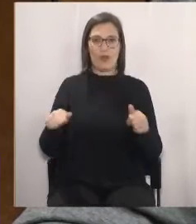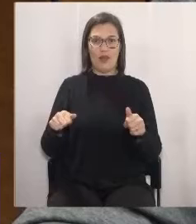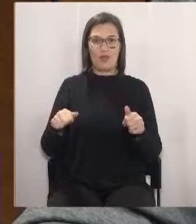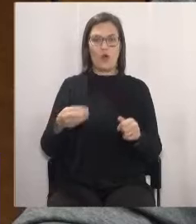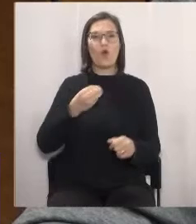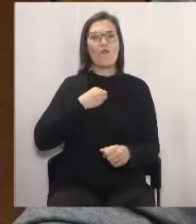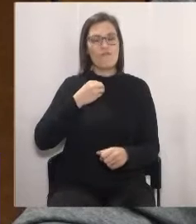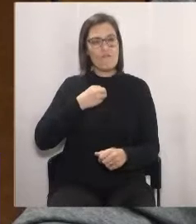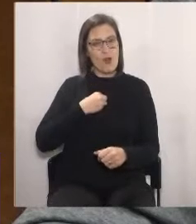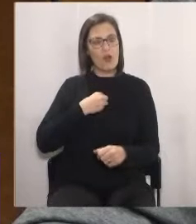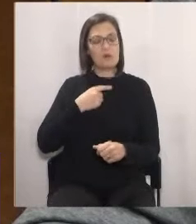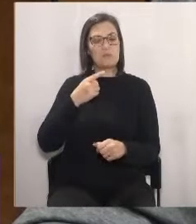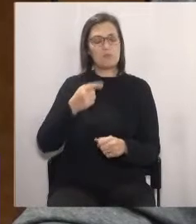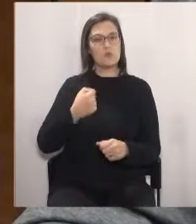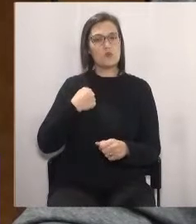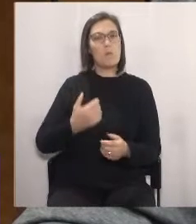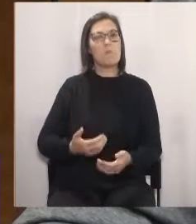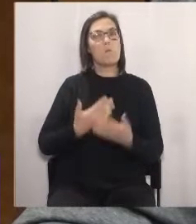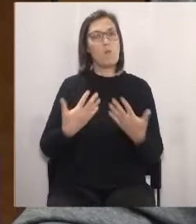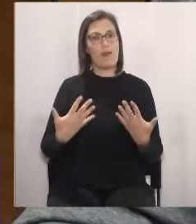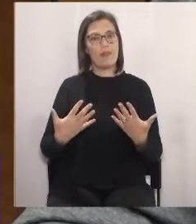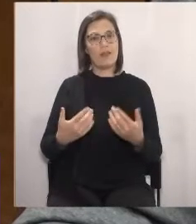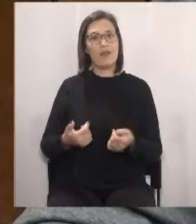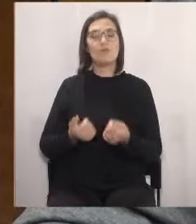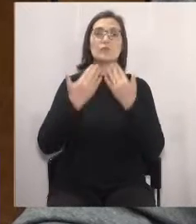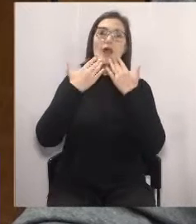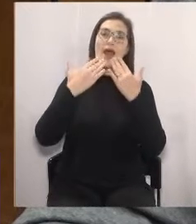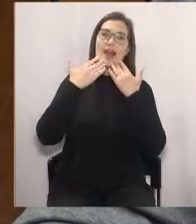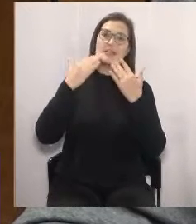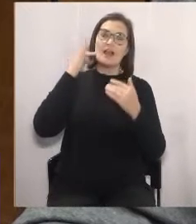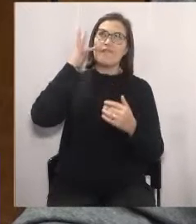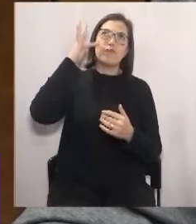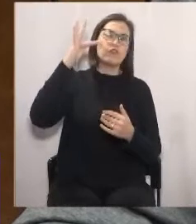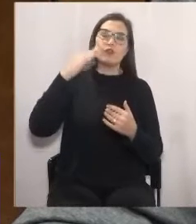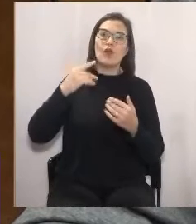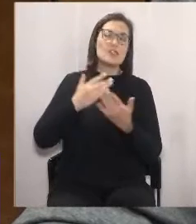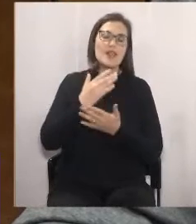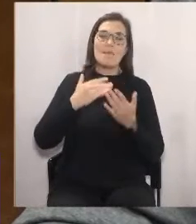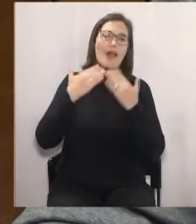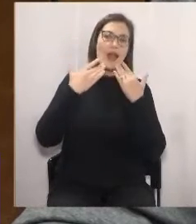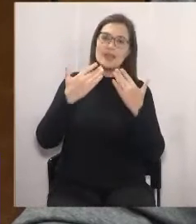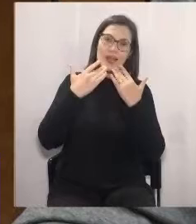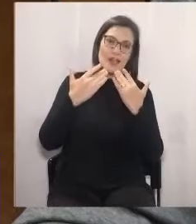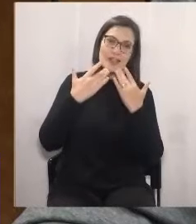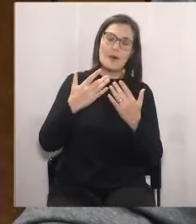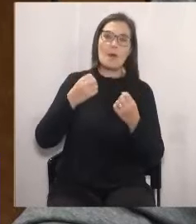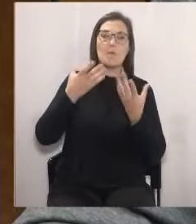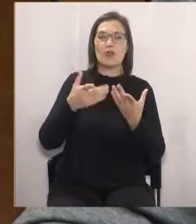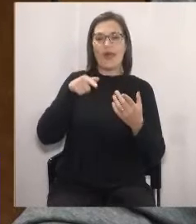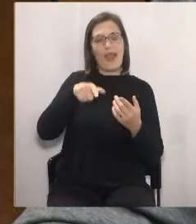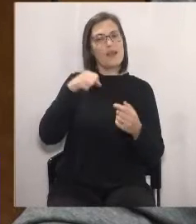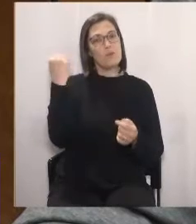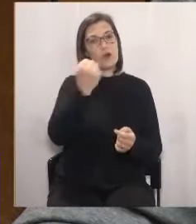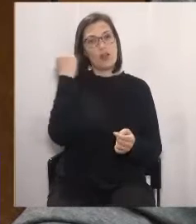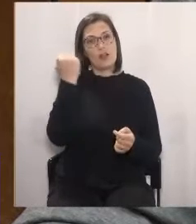en mí para poder trabajar, y estoy eternamente agradecida con él. Siempre le digo, cada vez que lo veo, nada de esto hubiese sido posible